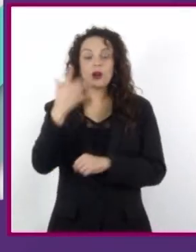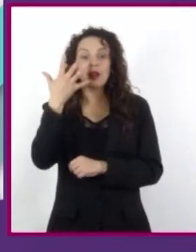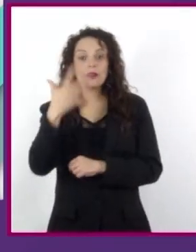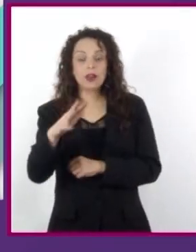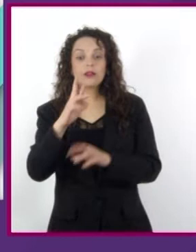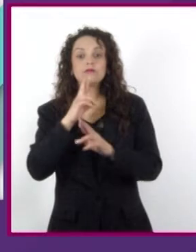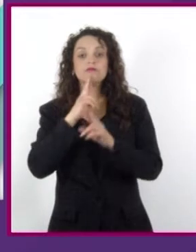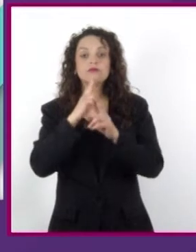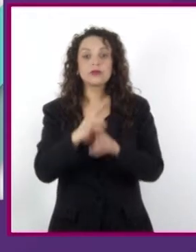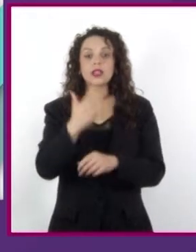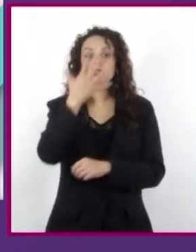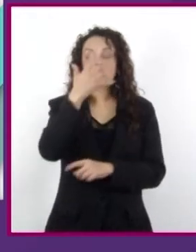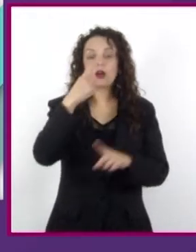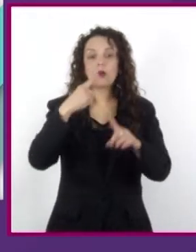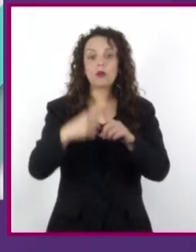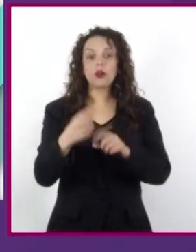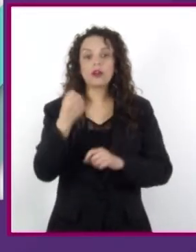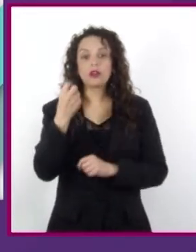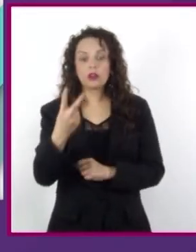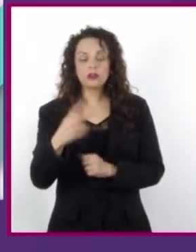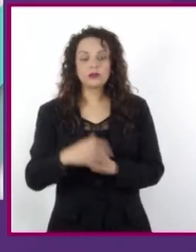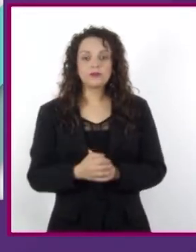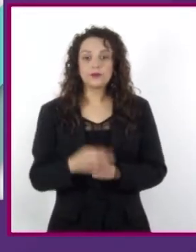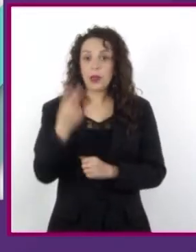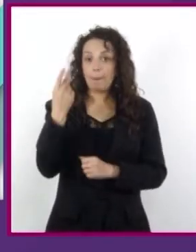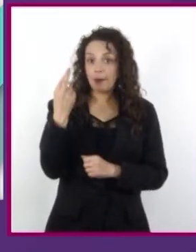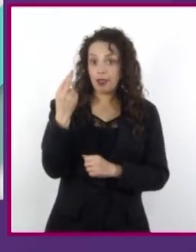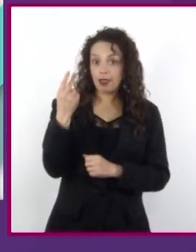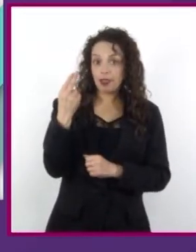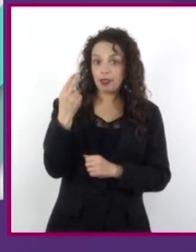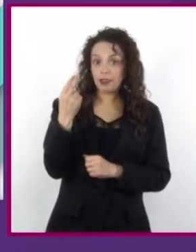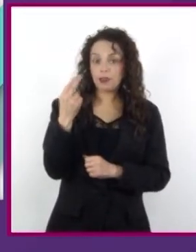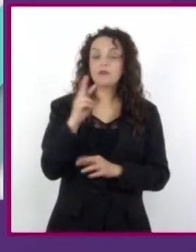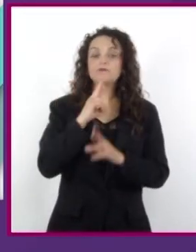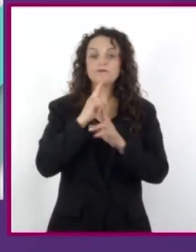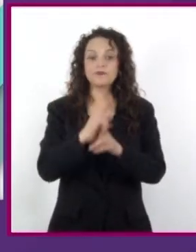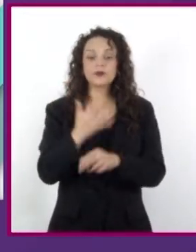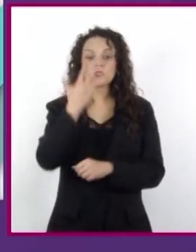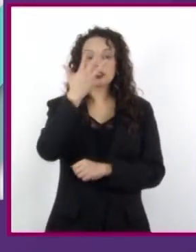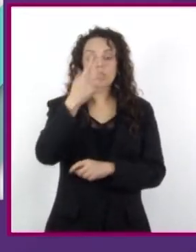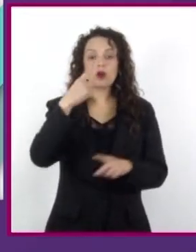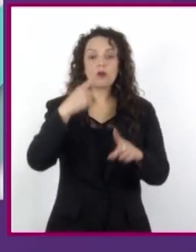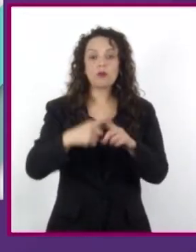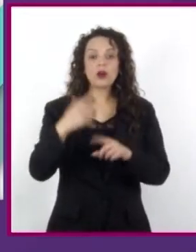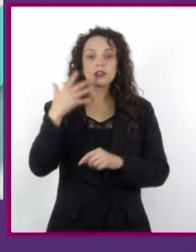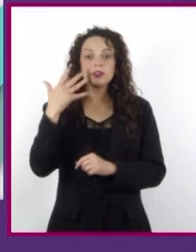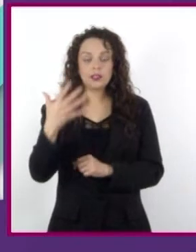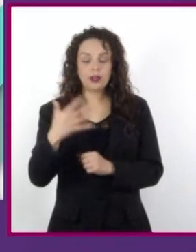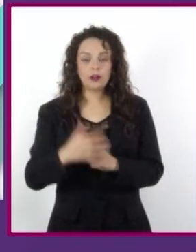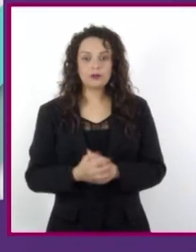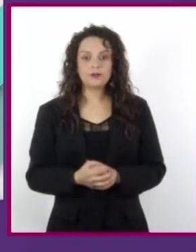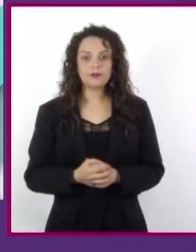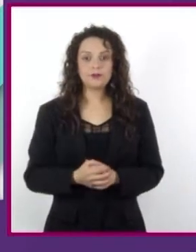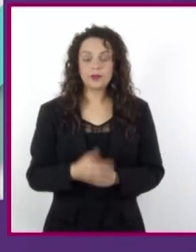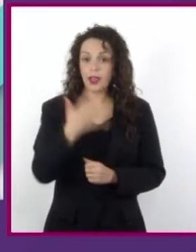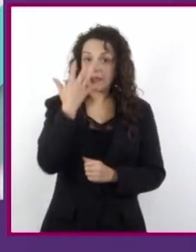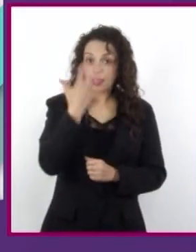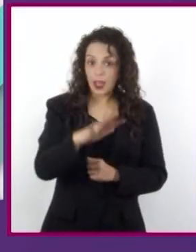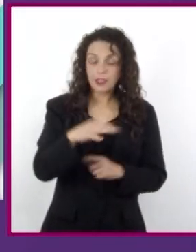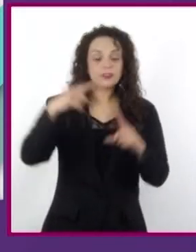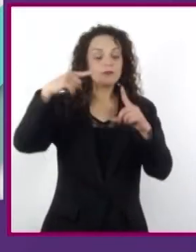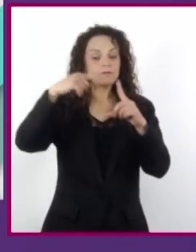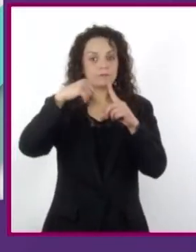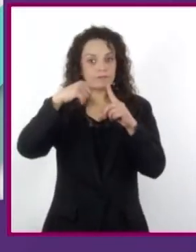igual a 5 por 2 y 25 es igual a 5 por 5. El 10 puede